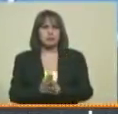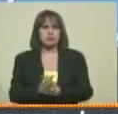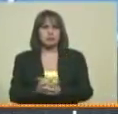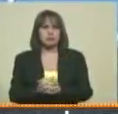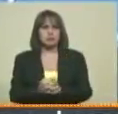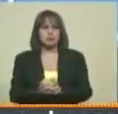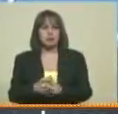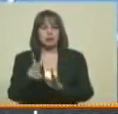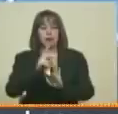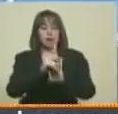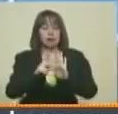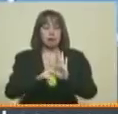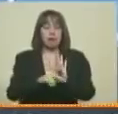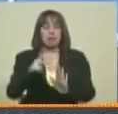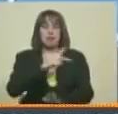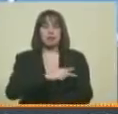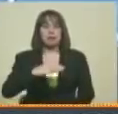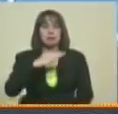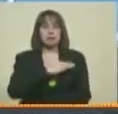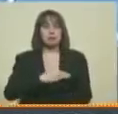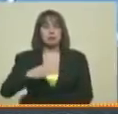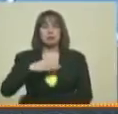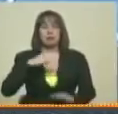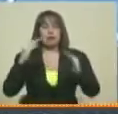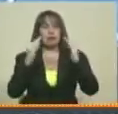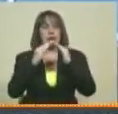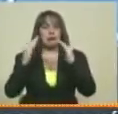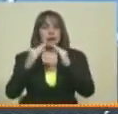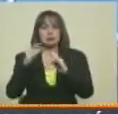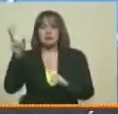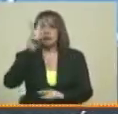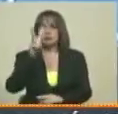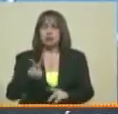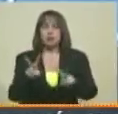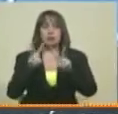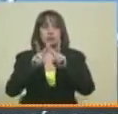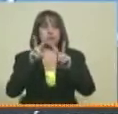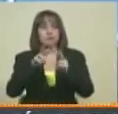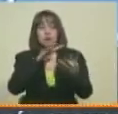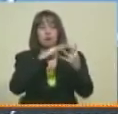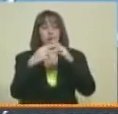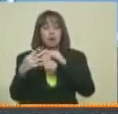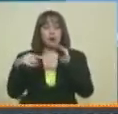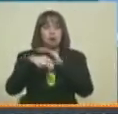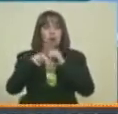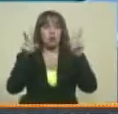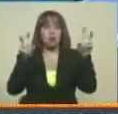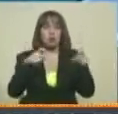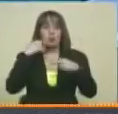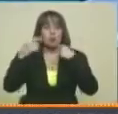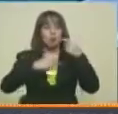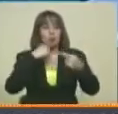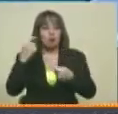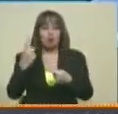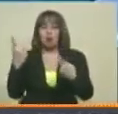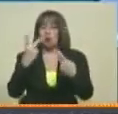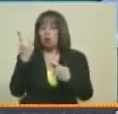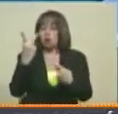el plan de la gran misión Vivienda Venezuela y la gran misión Barrio Nuevo, Barrio Tricolor, las dos